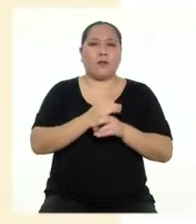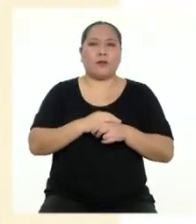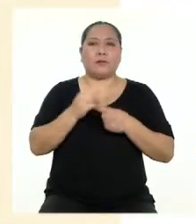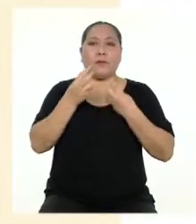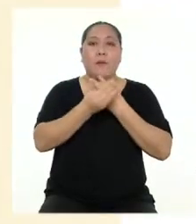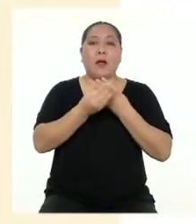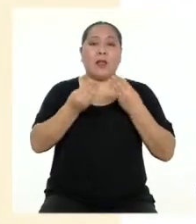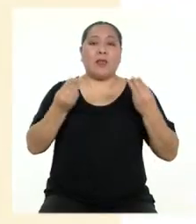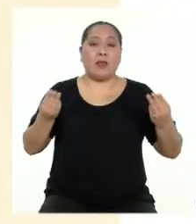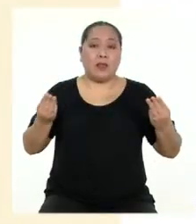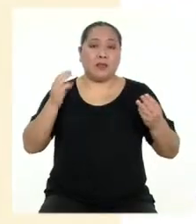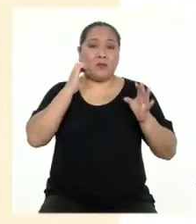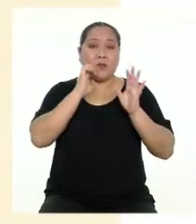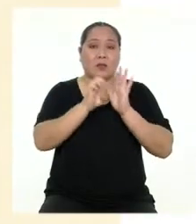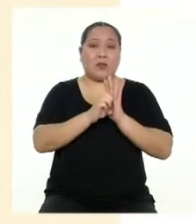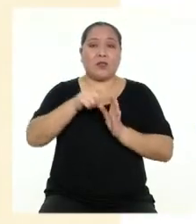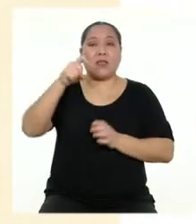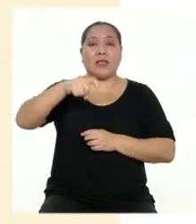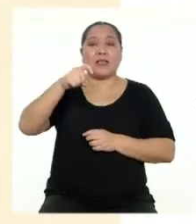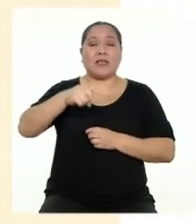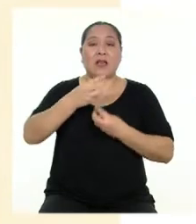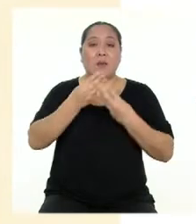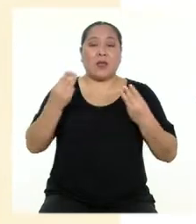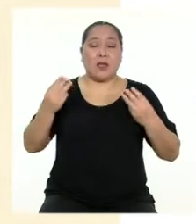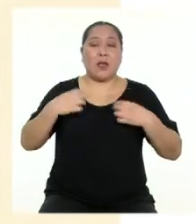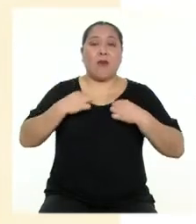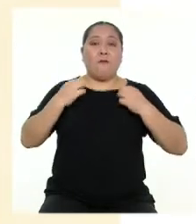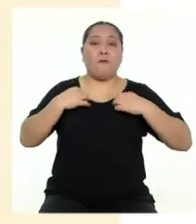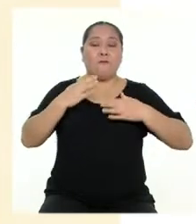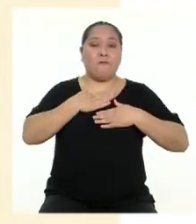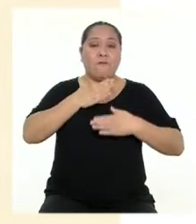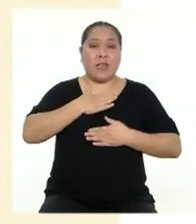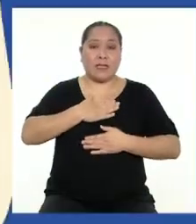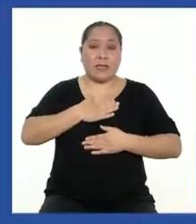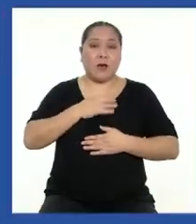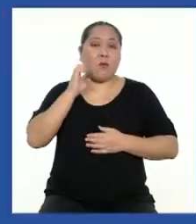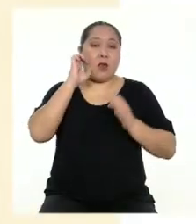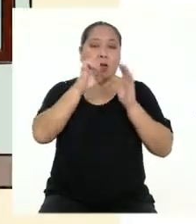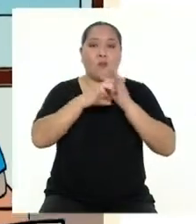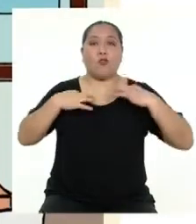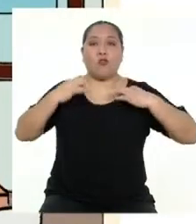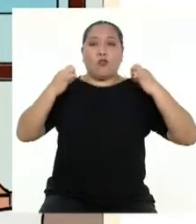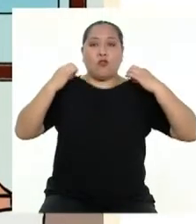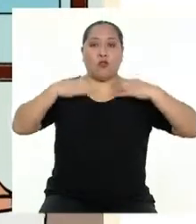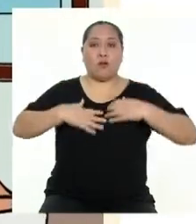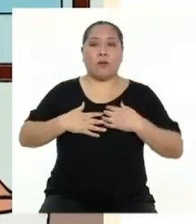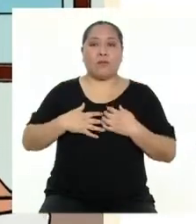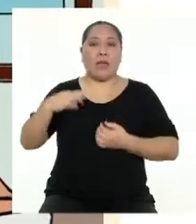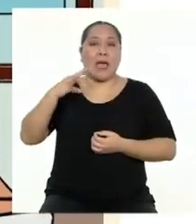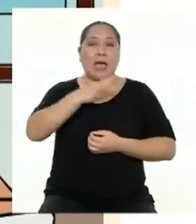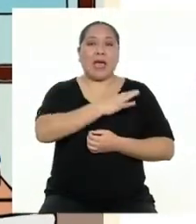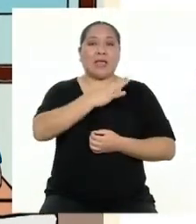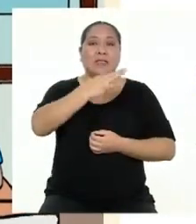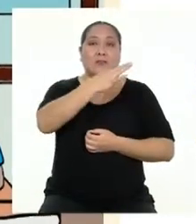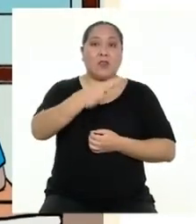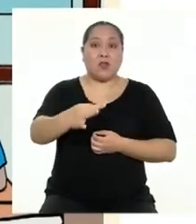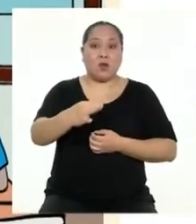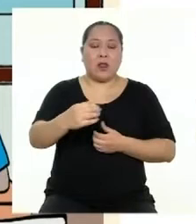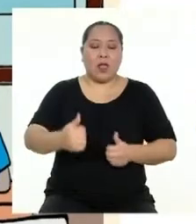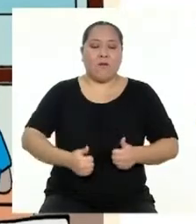Materiales. Tienen que ver con las necesidades físicas, como vestirnos. Espirituales. Se relacionan con la